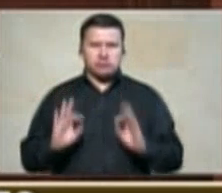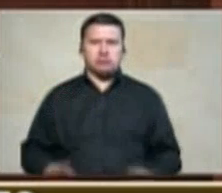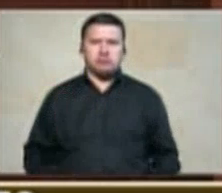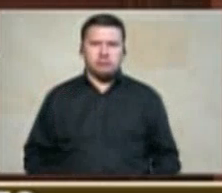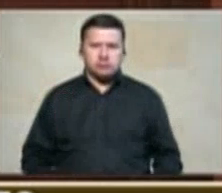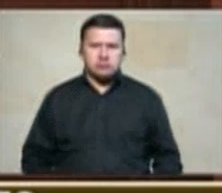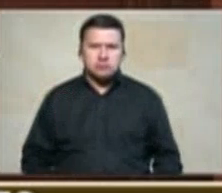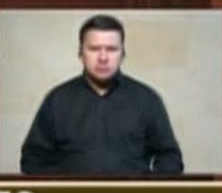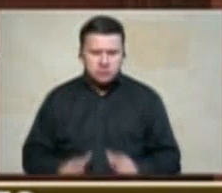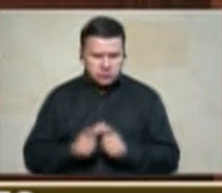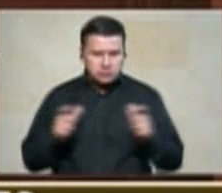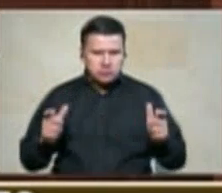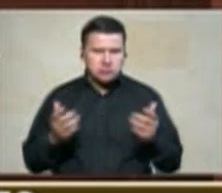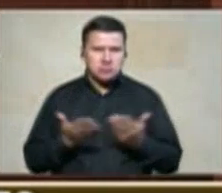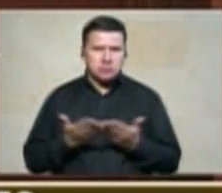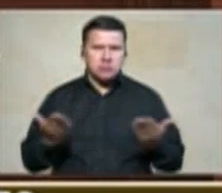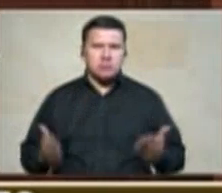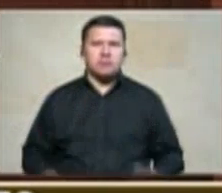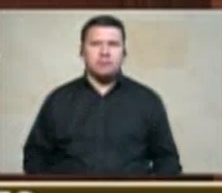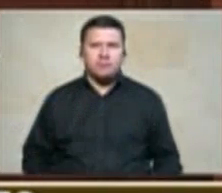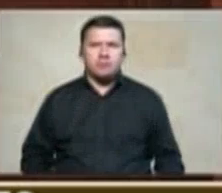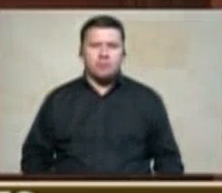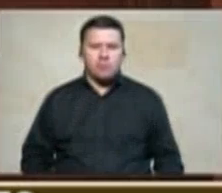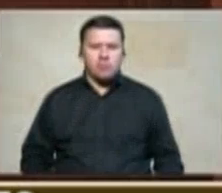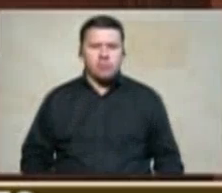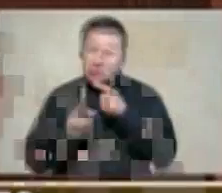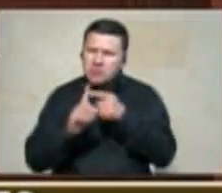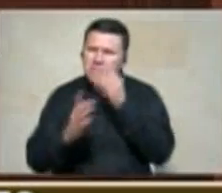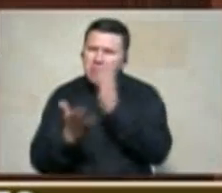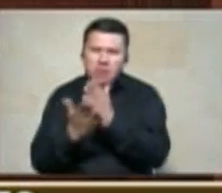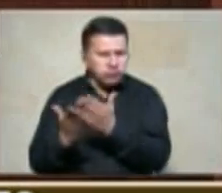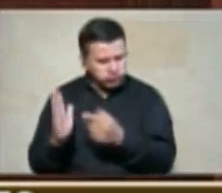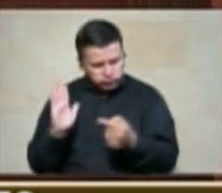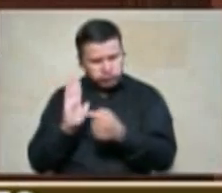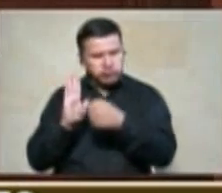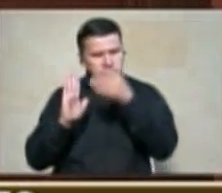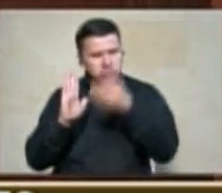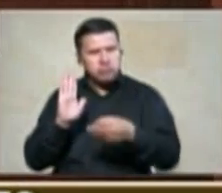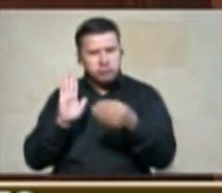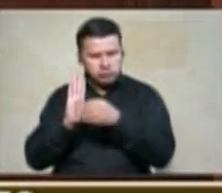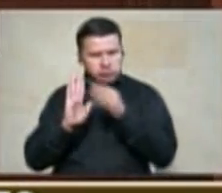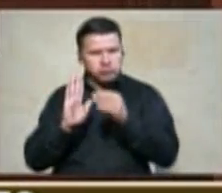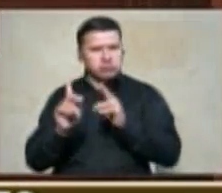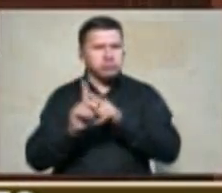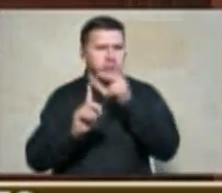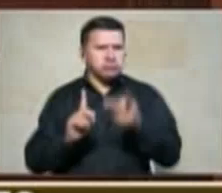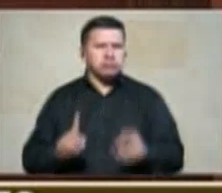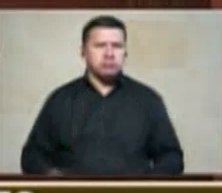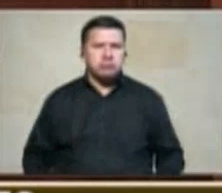la mayoría de los casos el objeto de actos